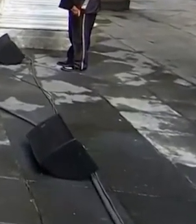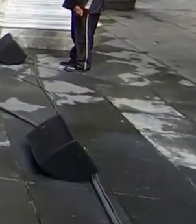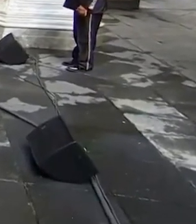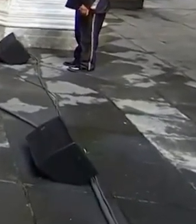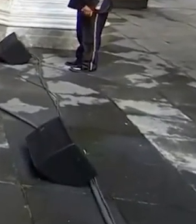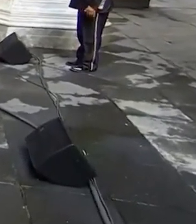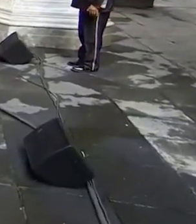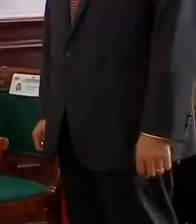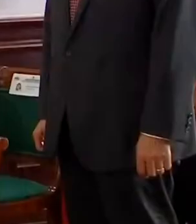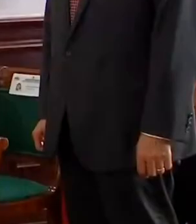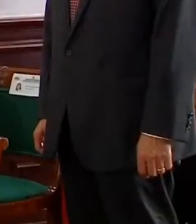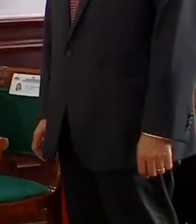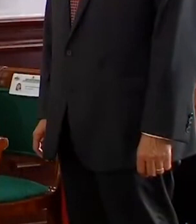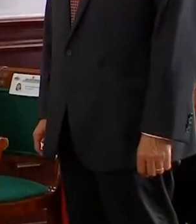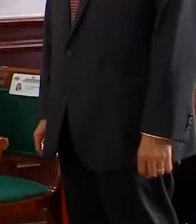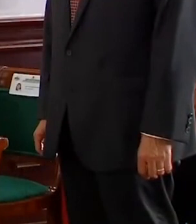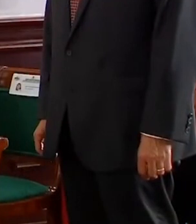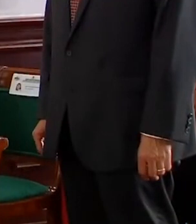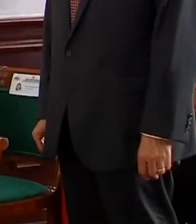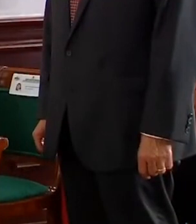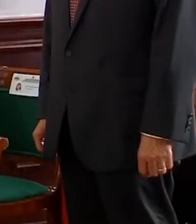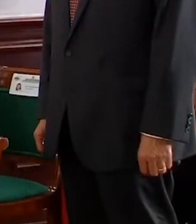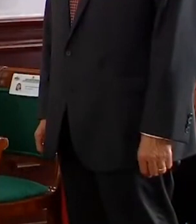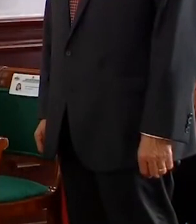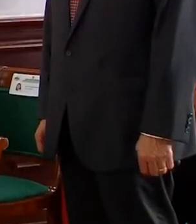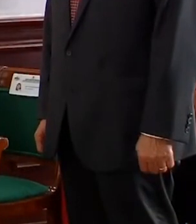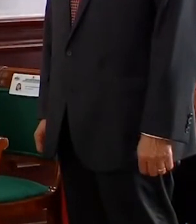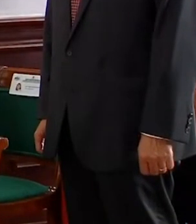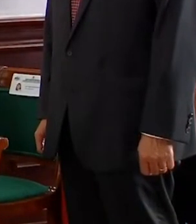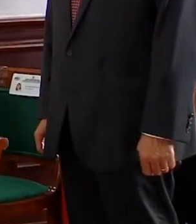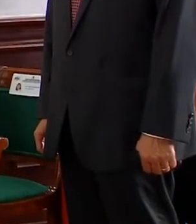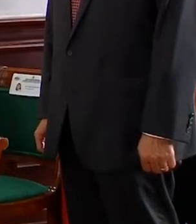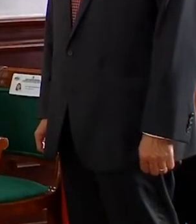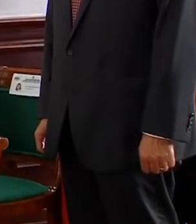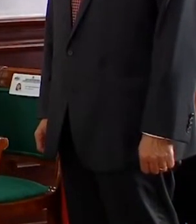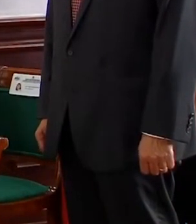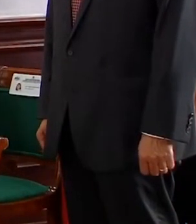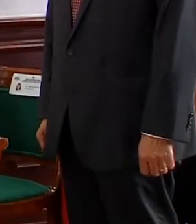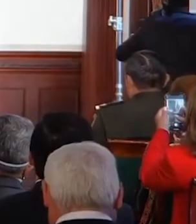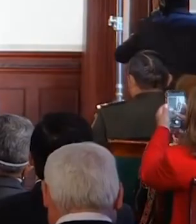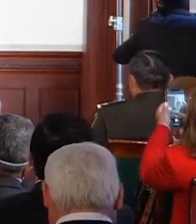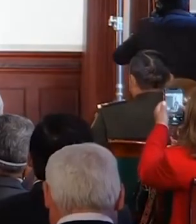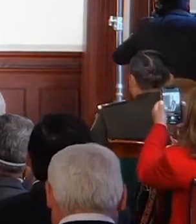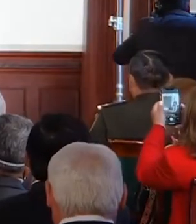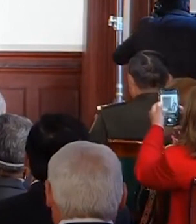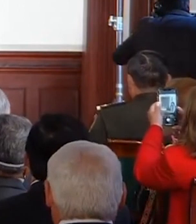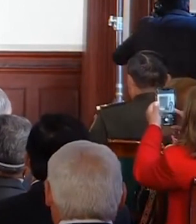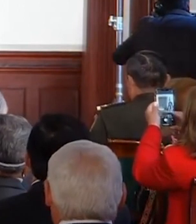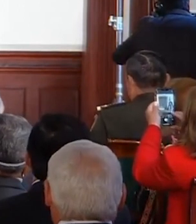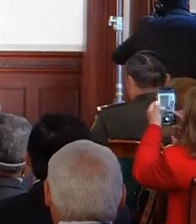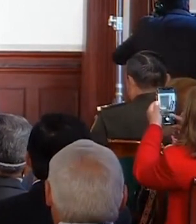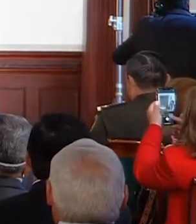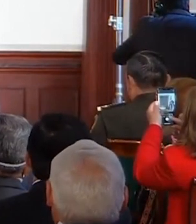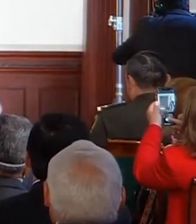y se dio preferencia a empresas particulares nacionales y sobre todo extranjeras que se han beneficiado de subsidios el mandatario denunció